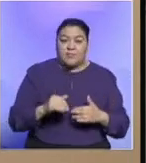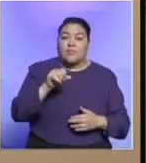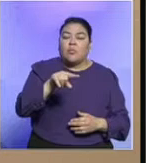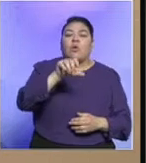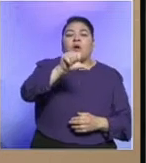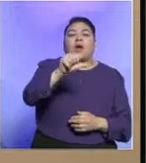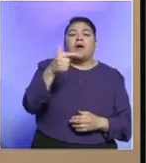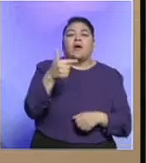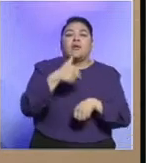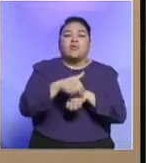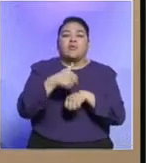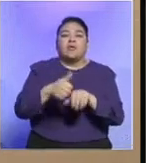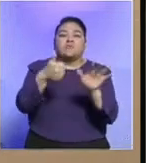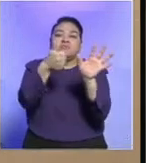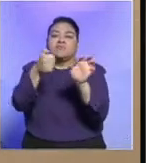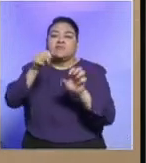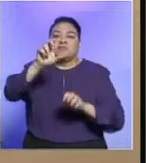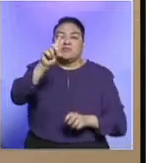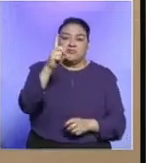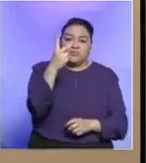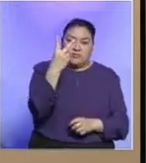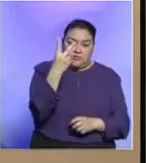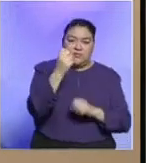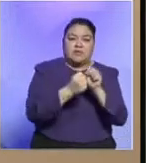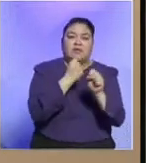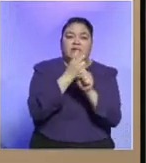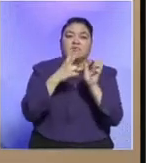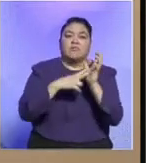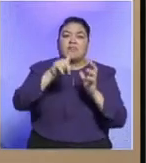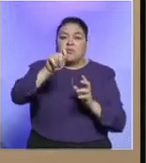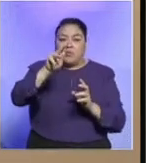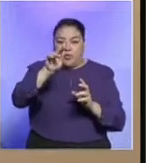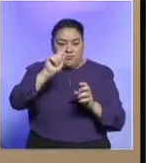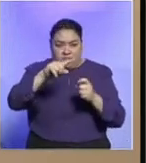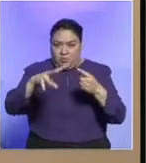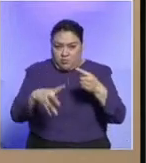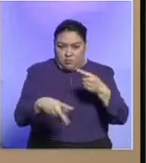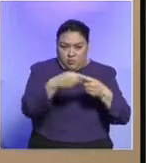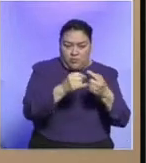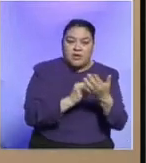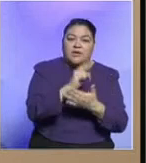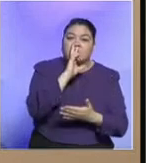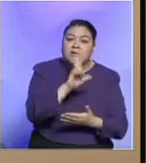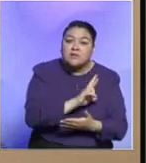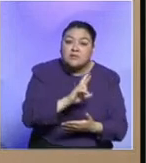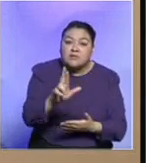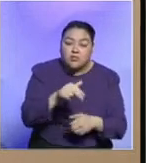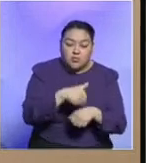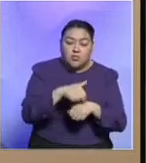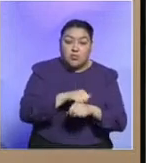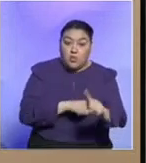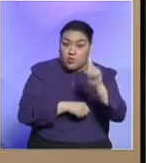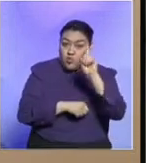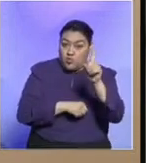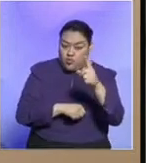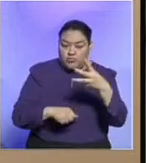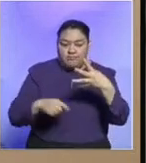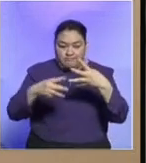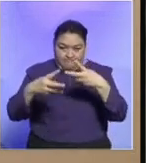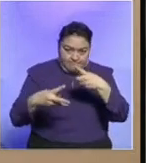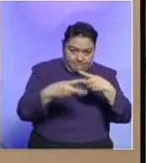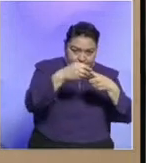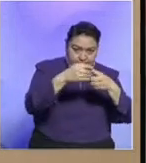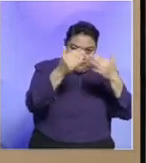Poder Judicial con su bola de maleantes. Desafiaron al pueblo de México y hoy en esta sesión, con